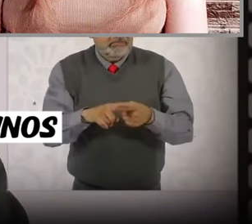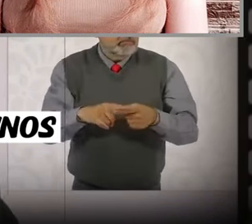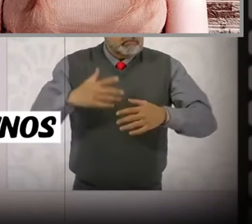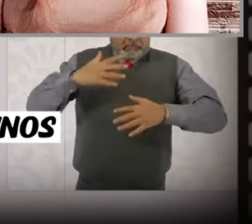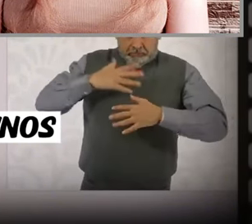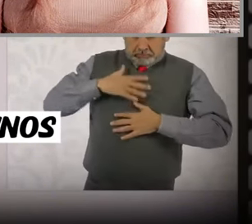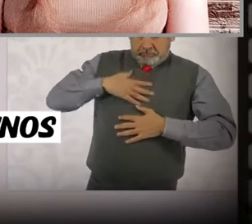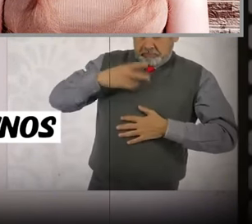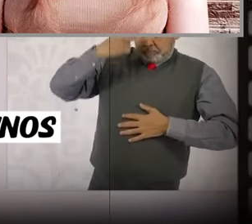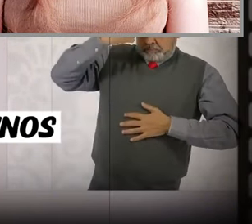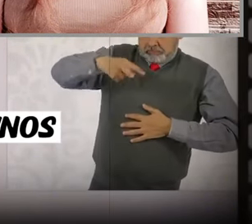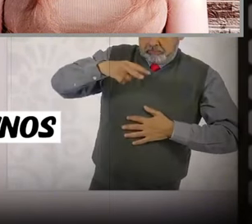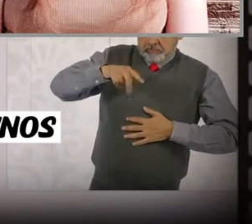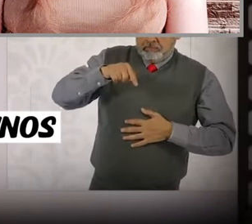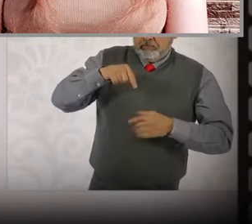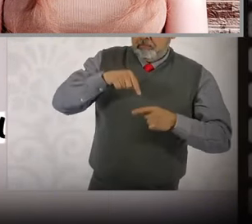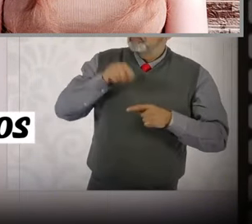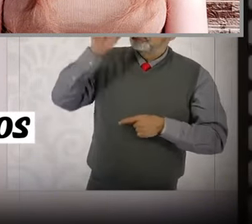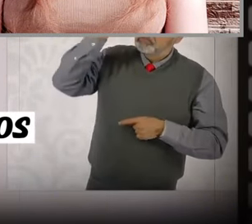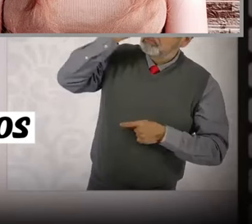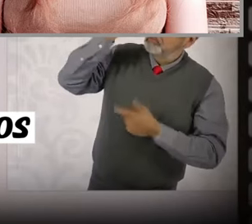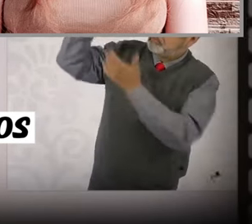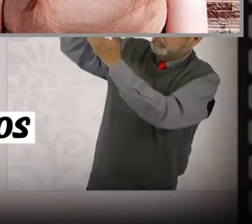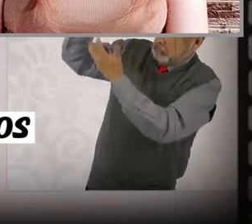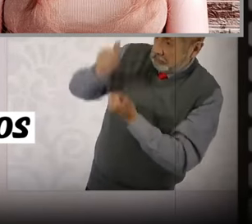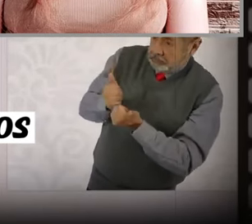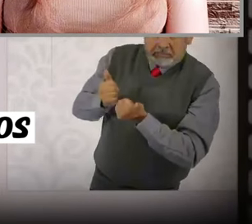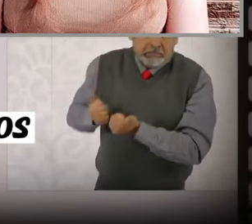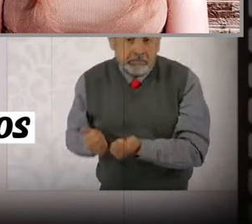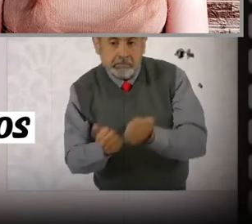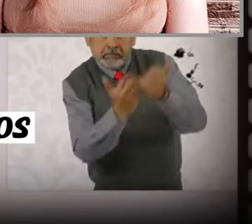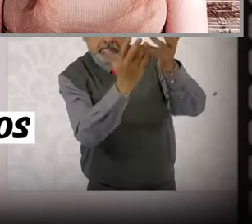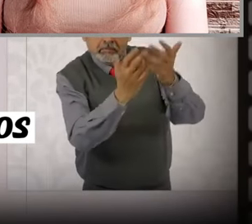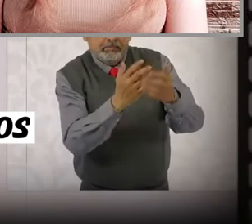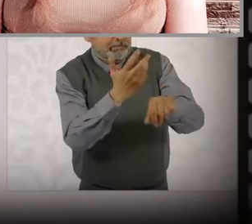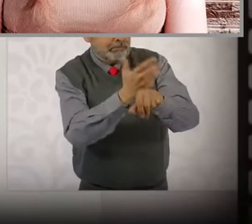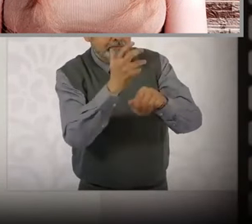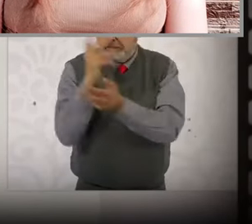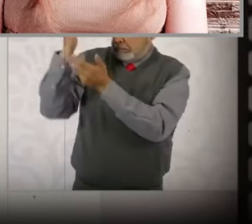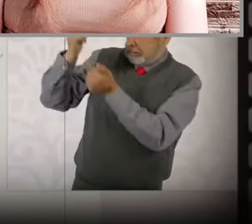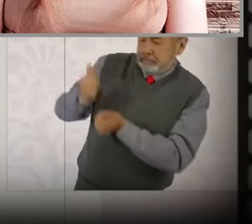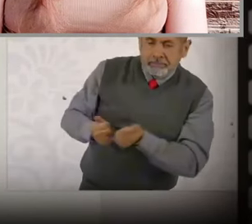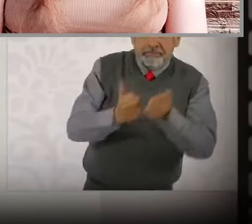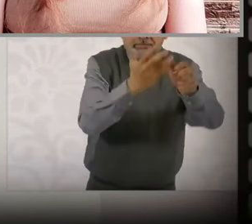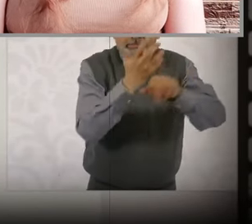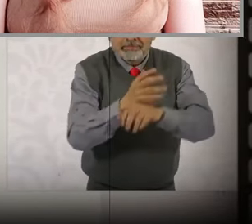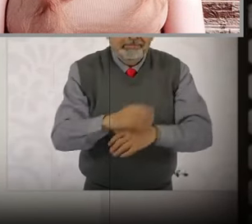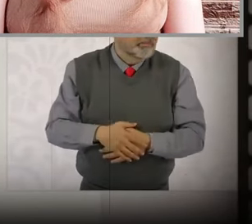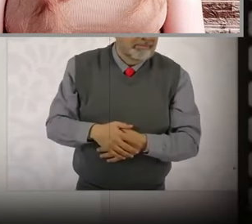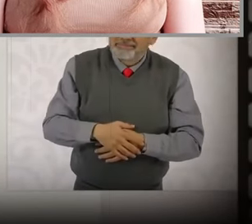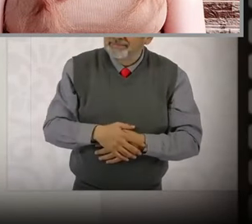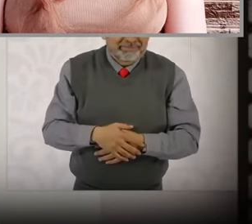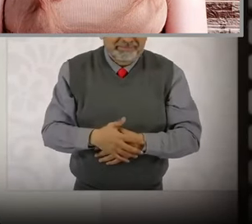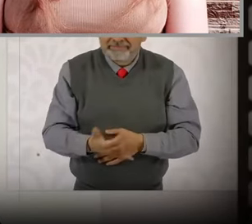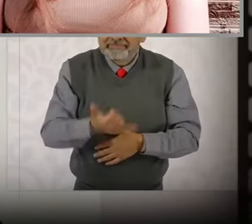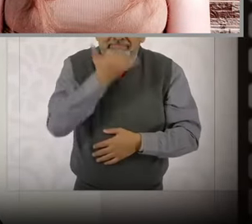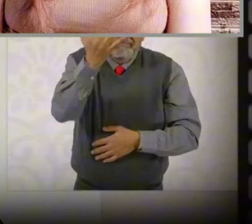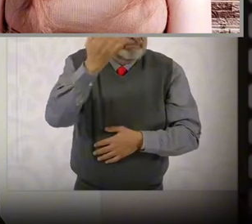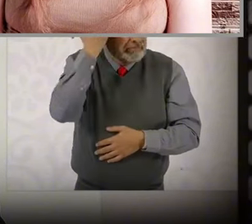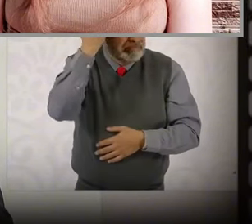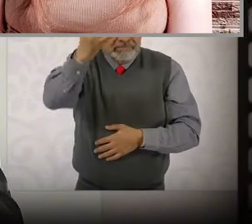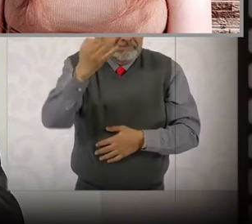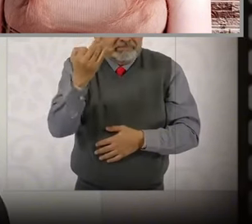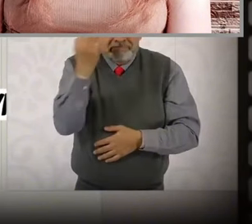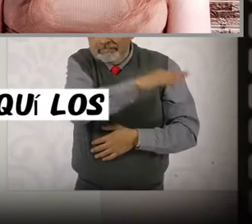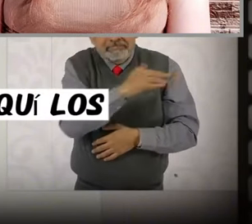México está entrando los productos chinos para llevarlos a Estados Unidos no es correcta.